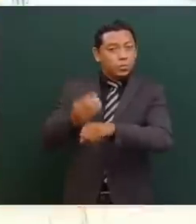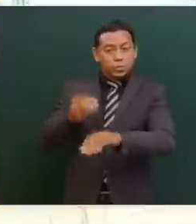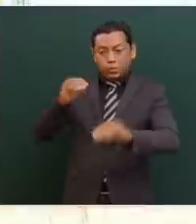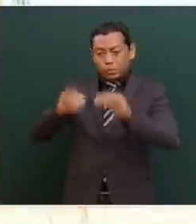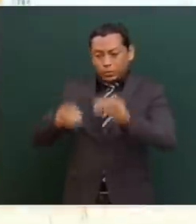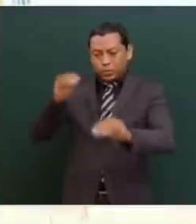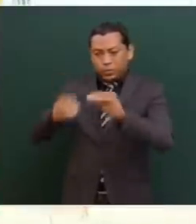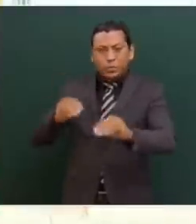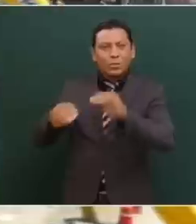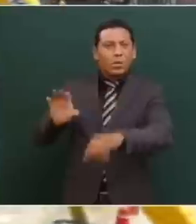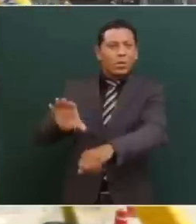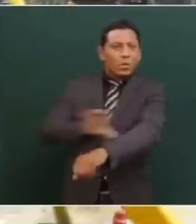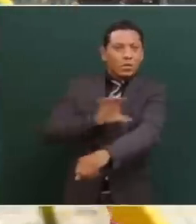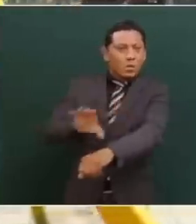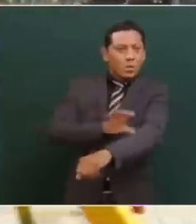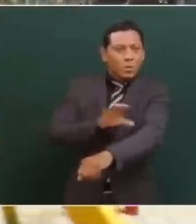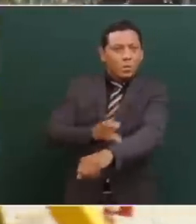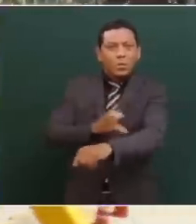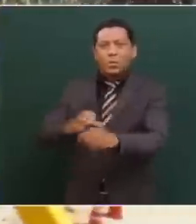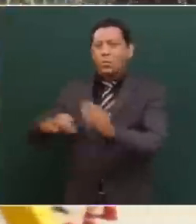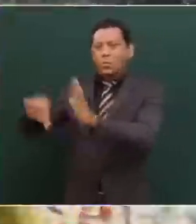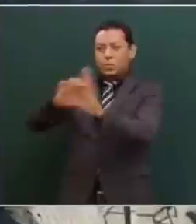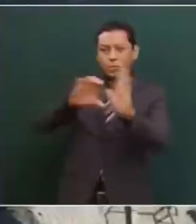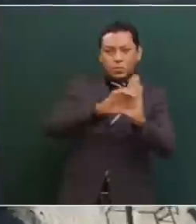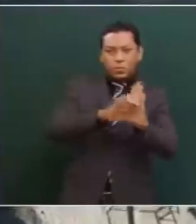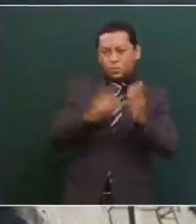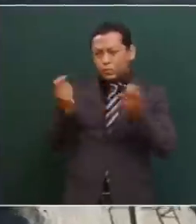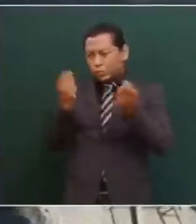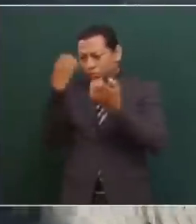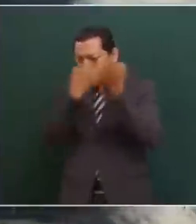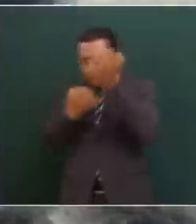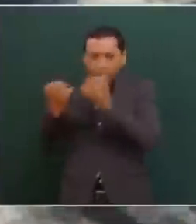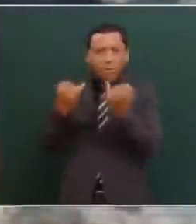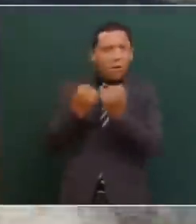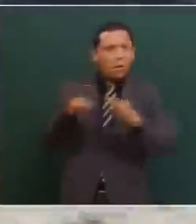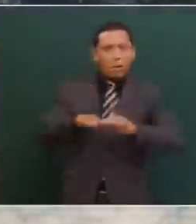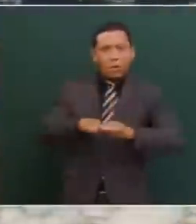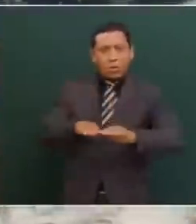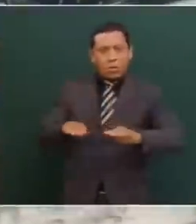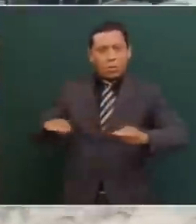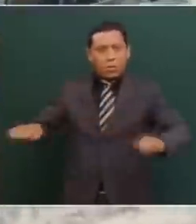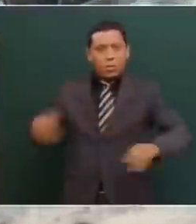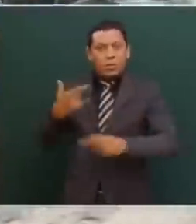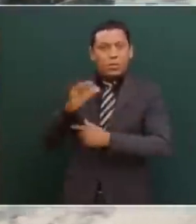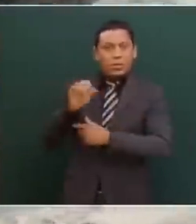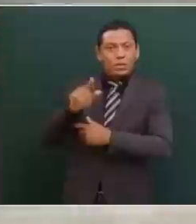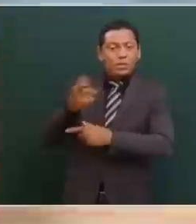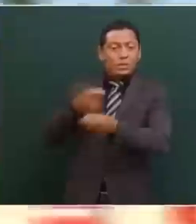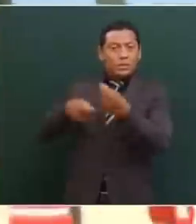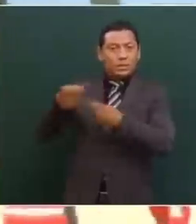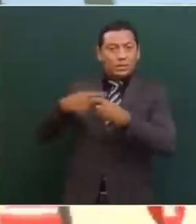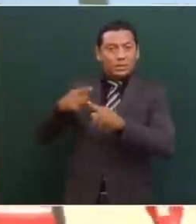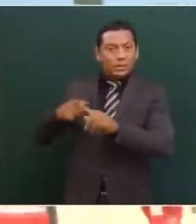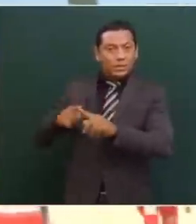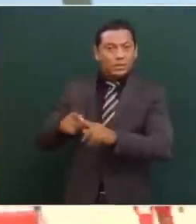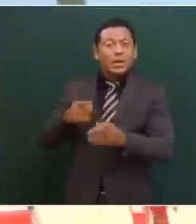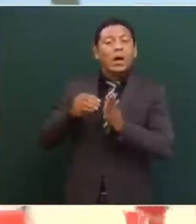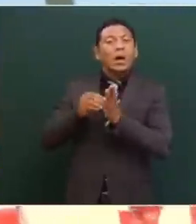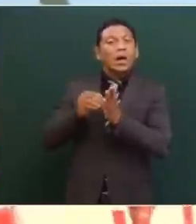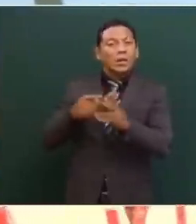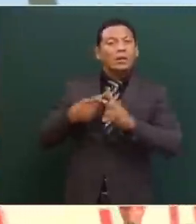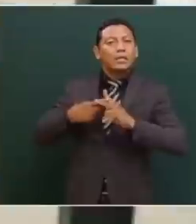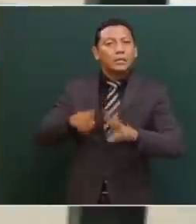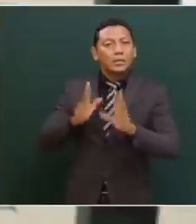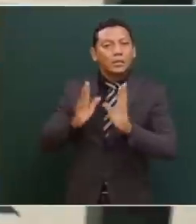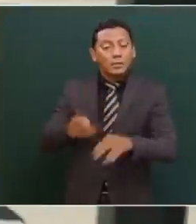de subestaciones eléctricas y cuartos de control satélite, además de la cimentación del depurador de gas de relevo. Ha comenzado el montaje